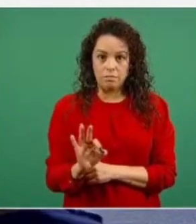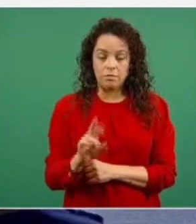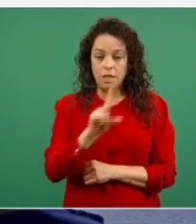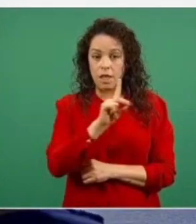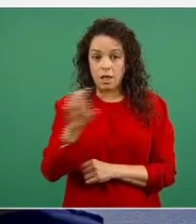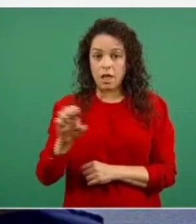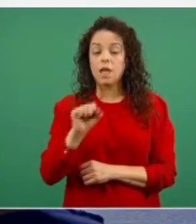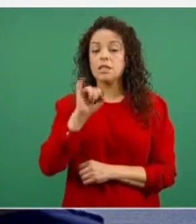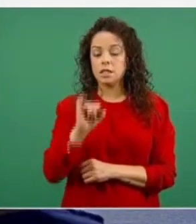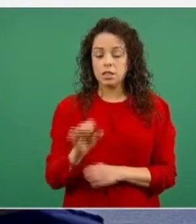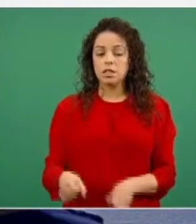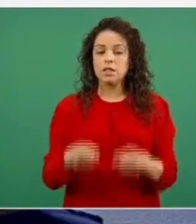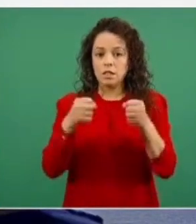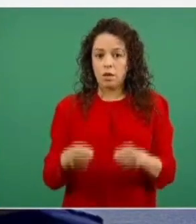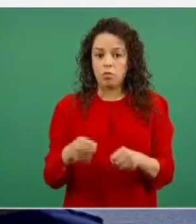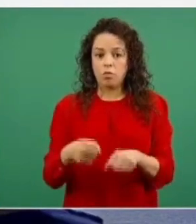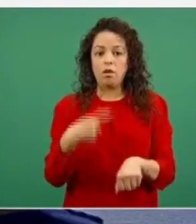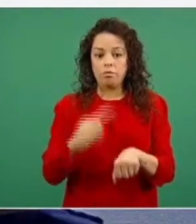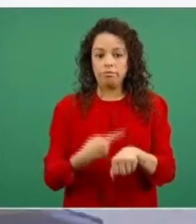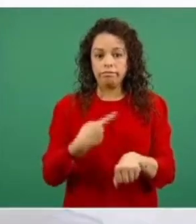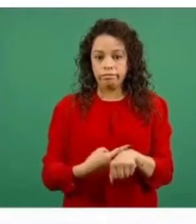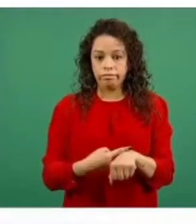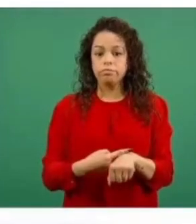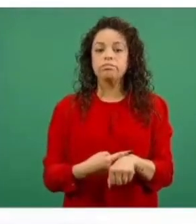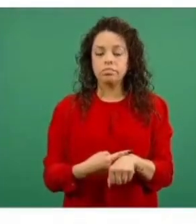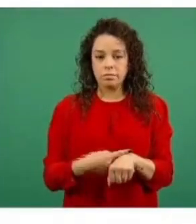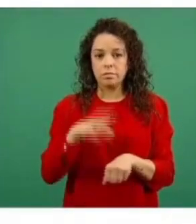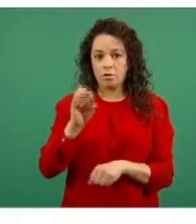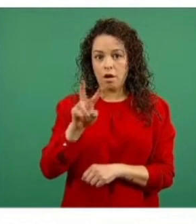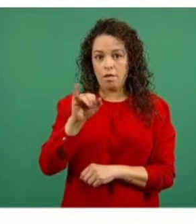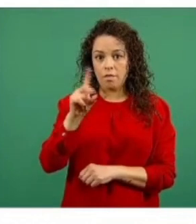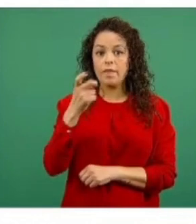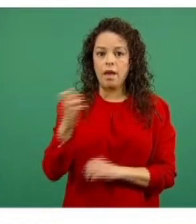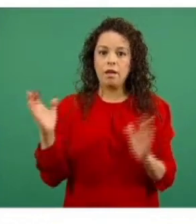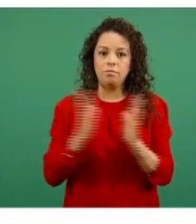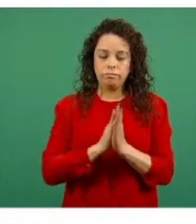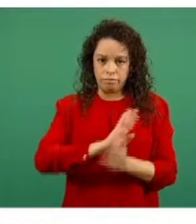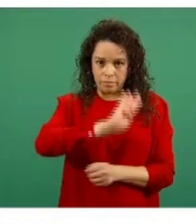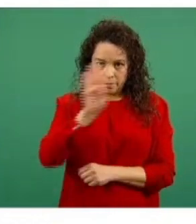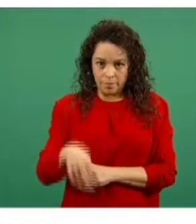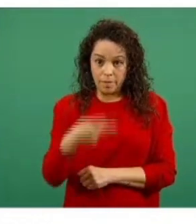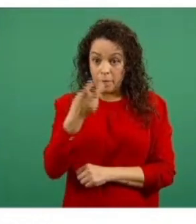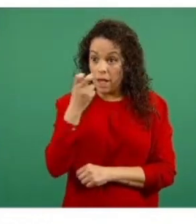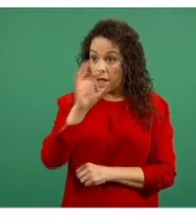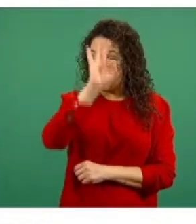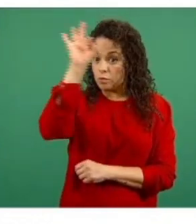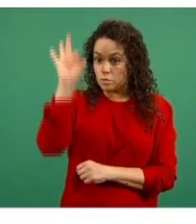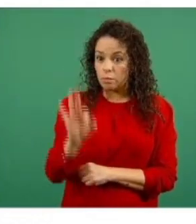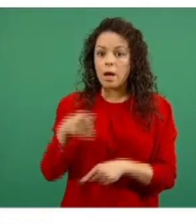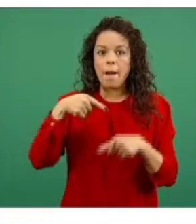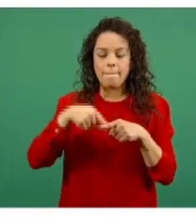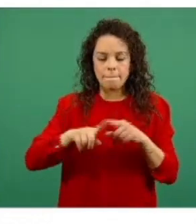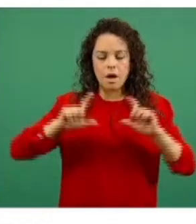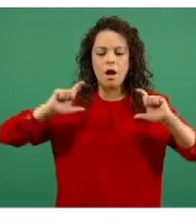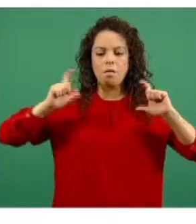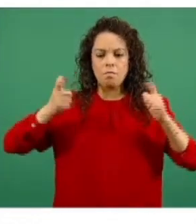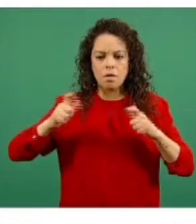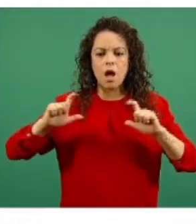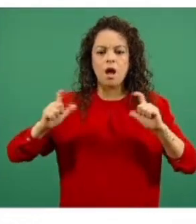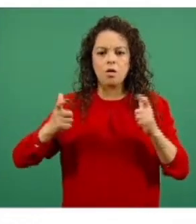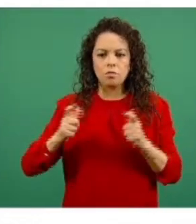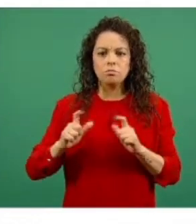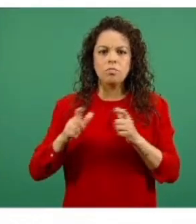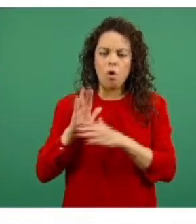casos confirmados fallecieron, pero este porcentaje de letalidad ha ido disminuyendo importantemente